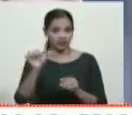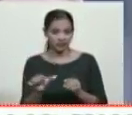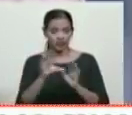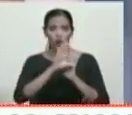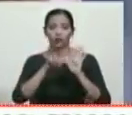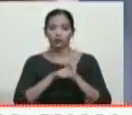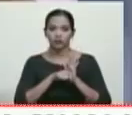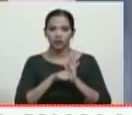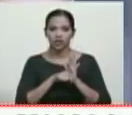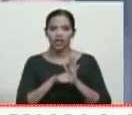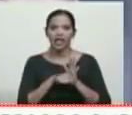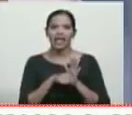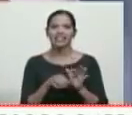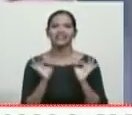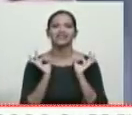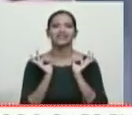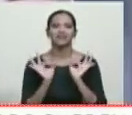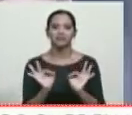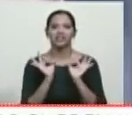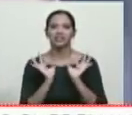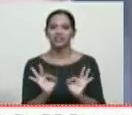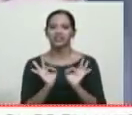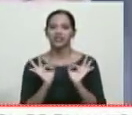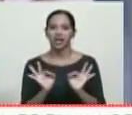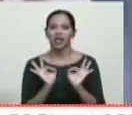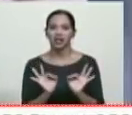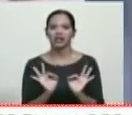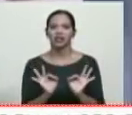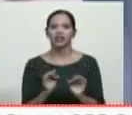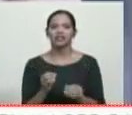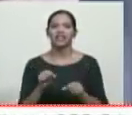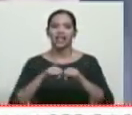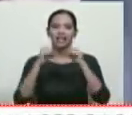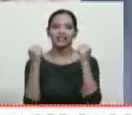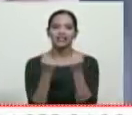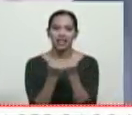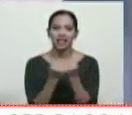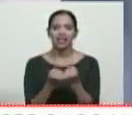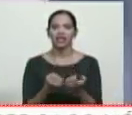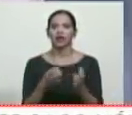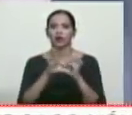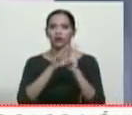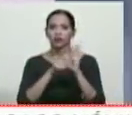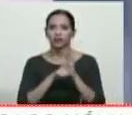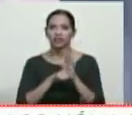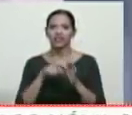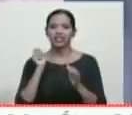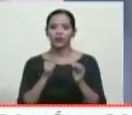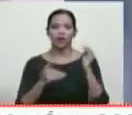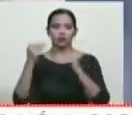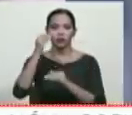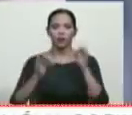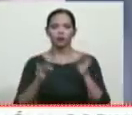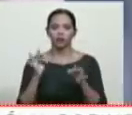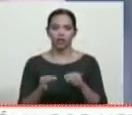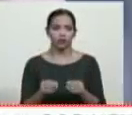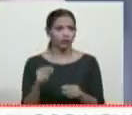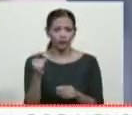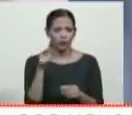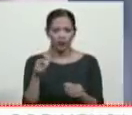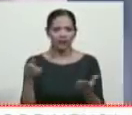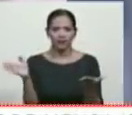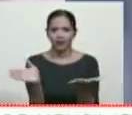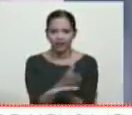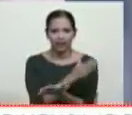constitucional, es exclusiva y excluyente de la Sala Constitucional del Tribunal Supremo de Justicia. O sea, solamente por eso se le cae la